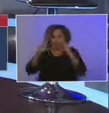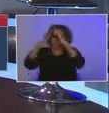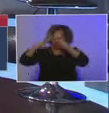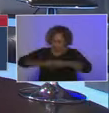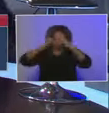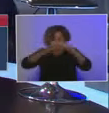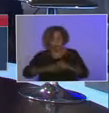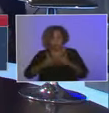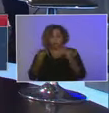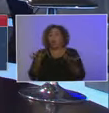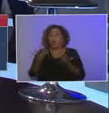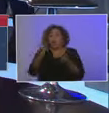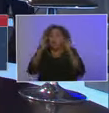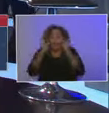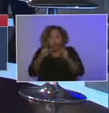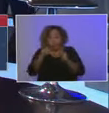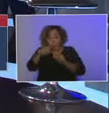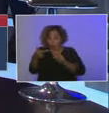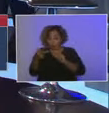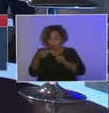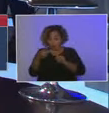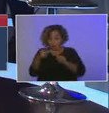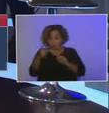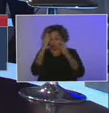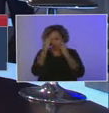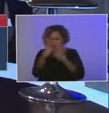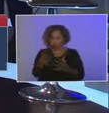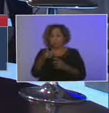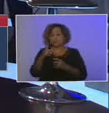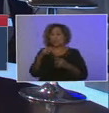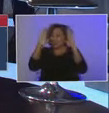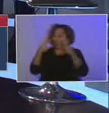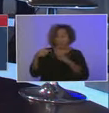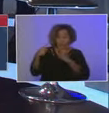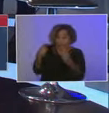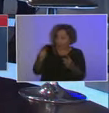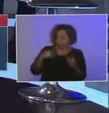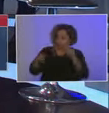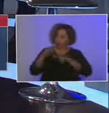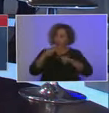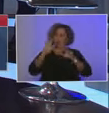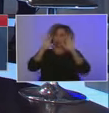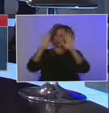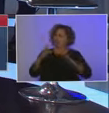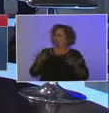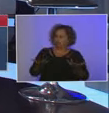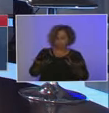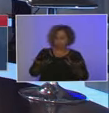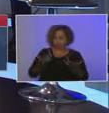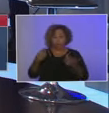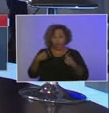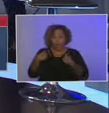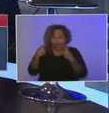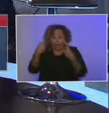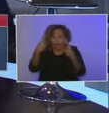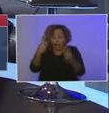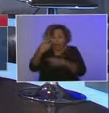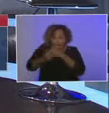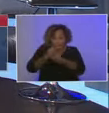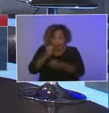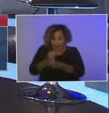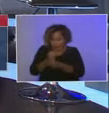dramático. Y mire el otro dato para poder compartirlo con ustedes. Lo increíble de todo esto es que hemos tenido, durante los últimos